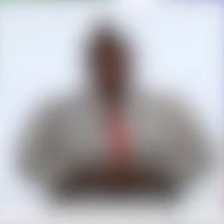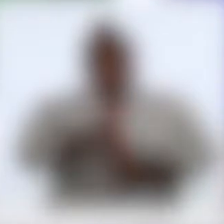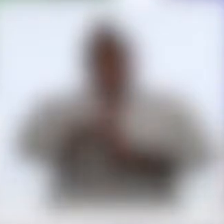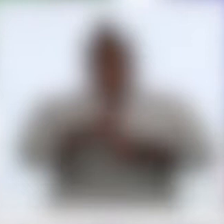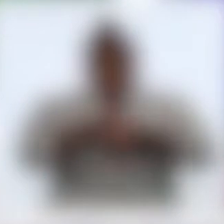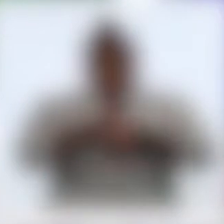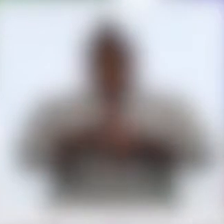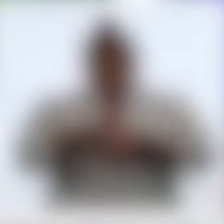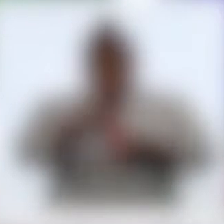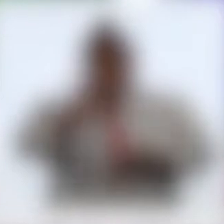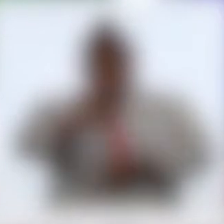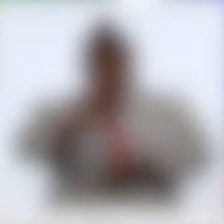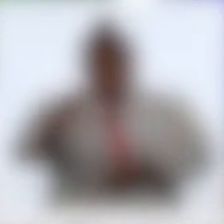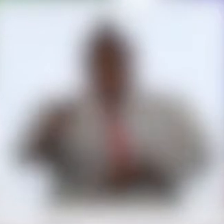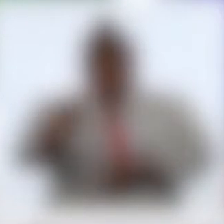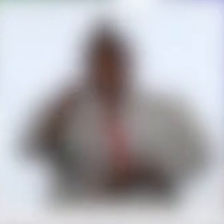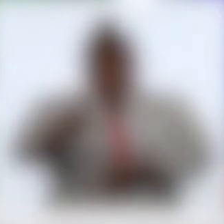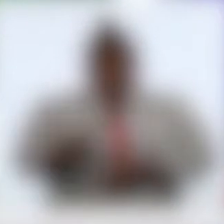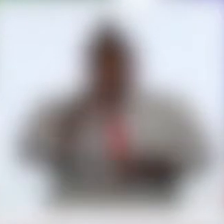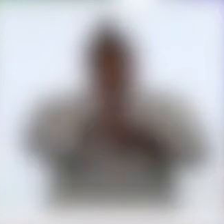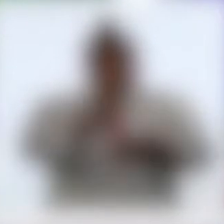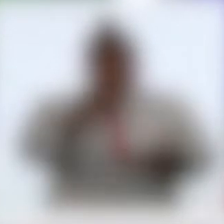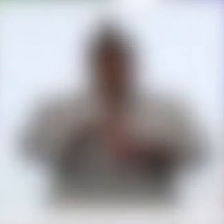casos diagnosticados ayer,